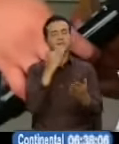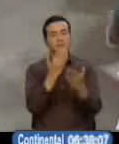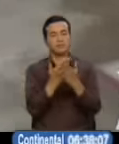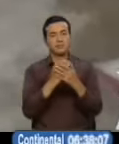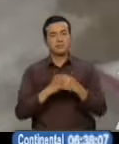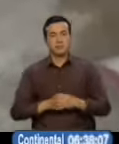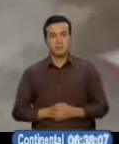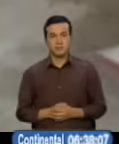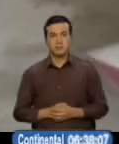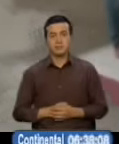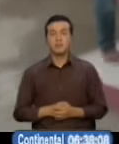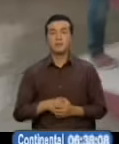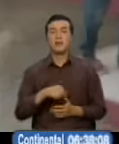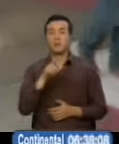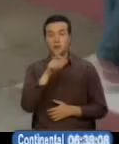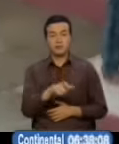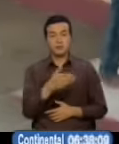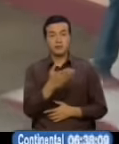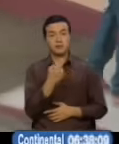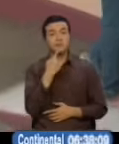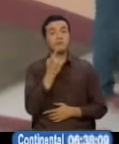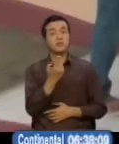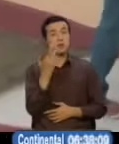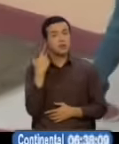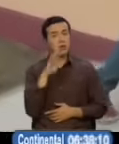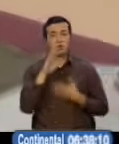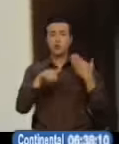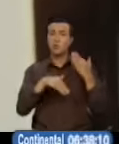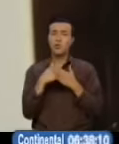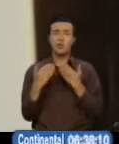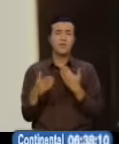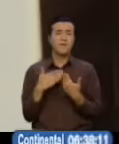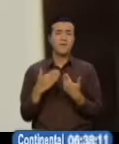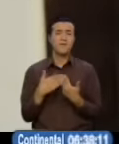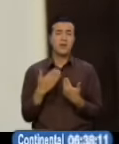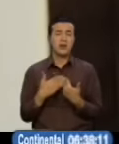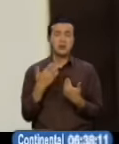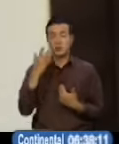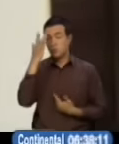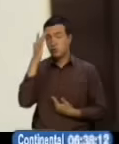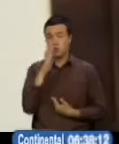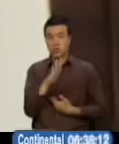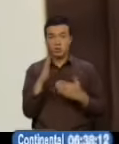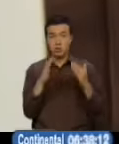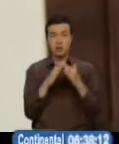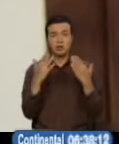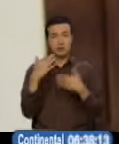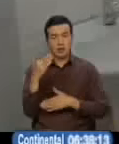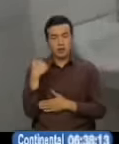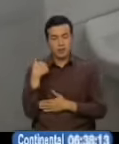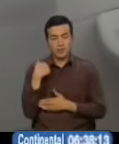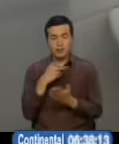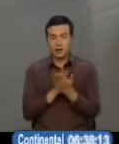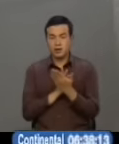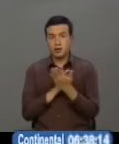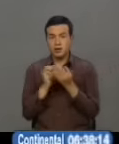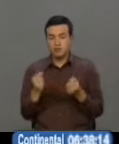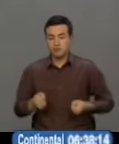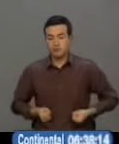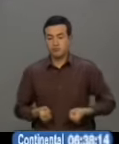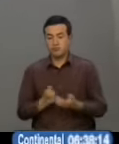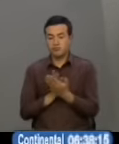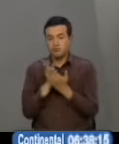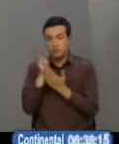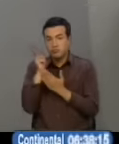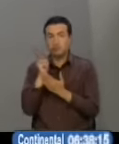gracias. Kenny Castañeda menciona que ahora todo será más fácil, ya que su casa posee rampa y el baño está